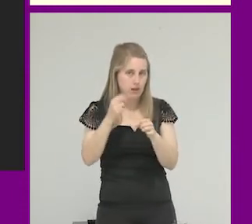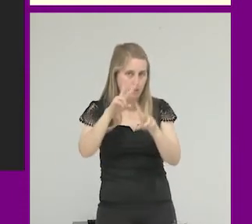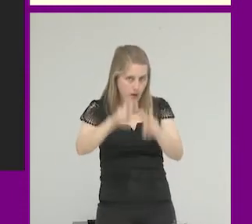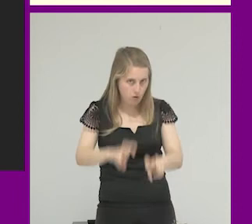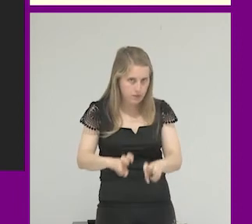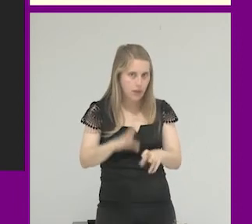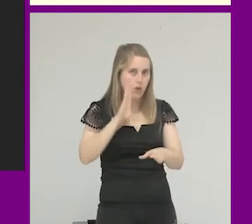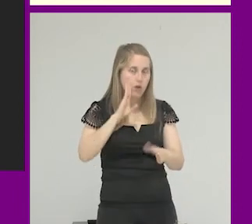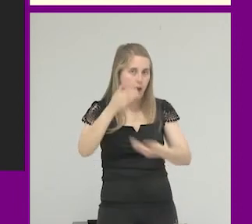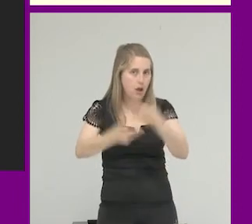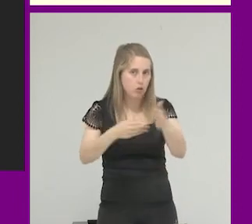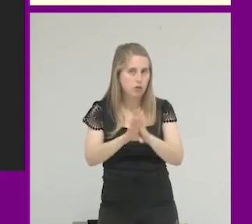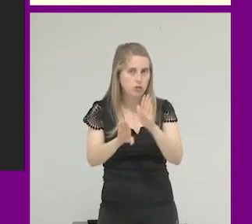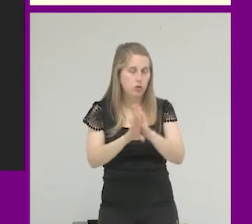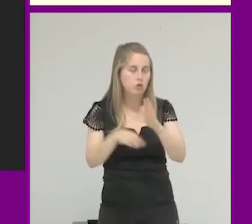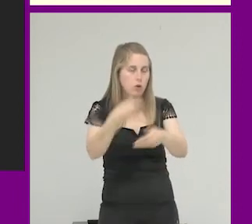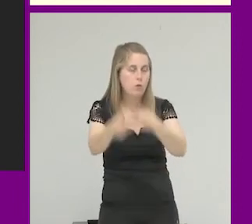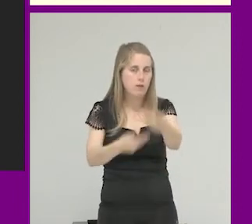lanarekin aurrera jarraitzeko.